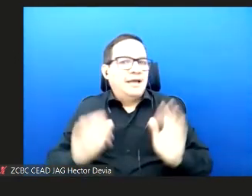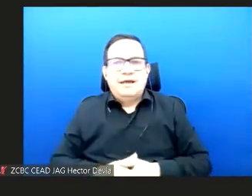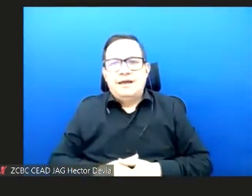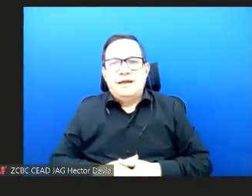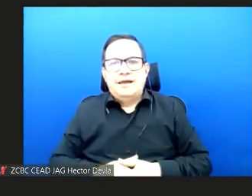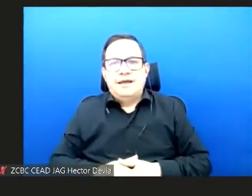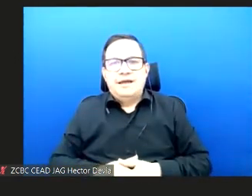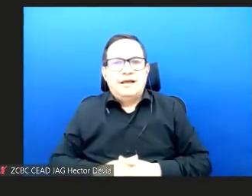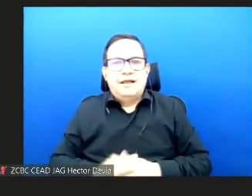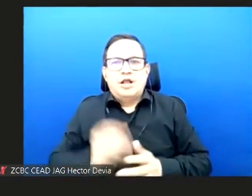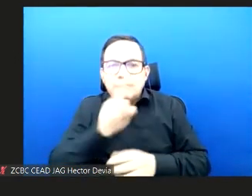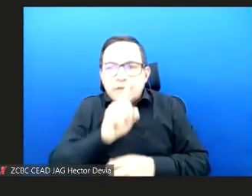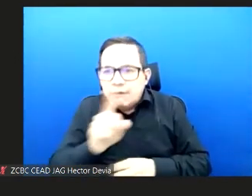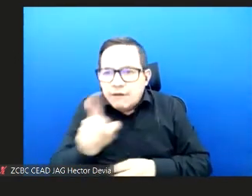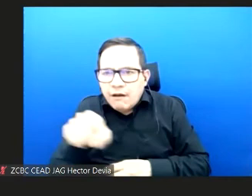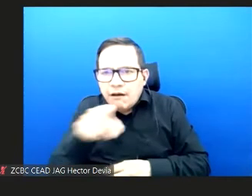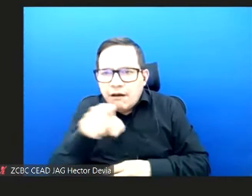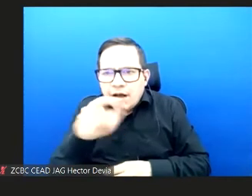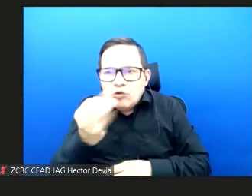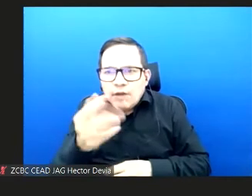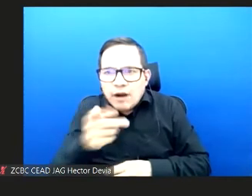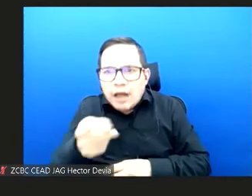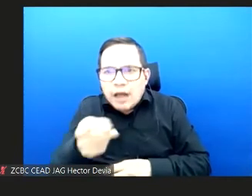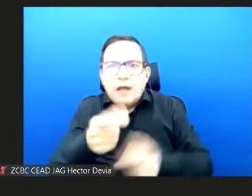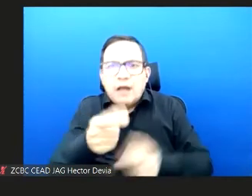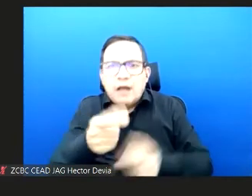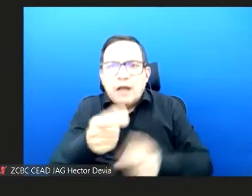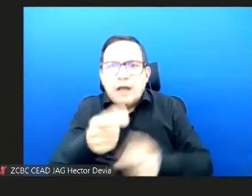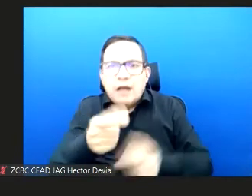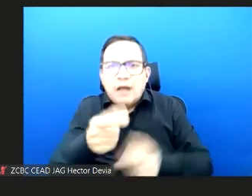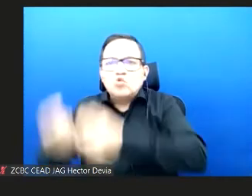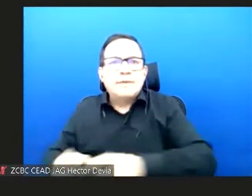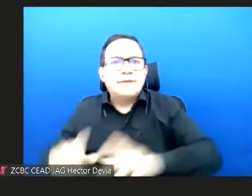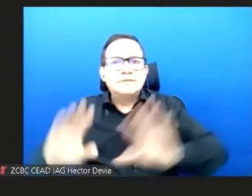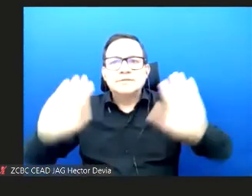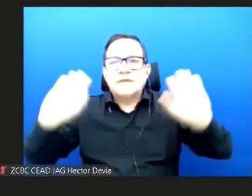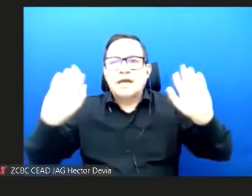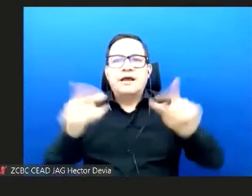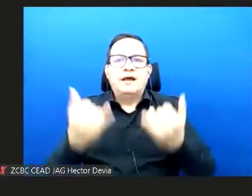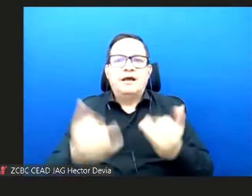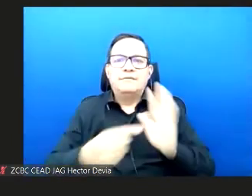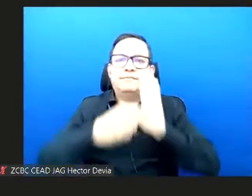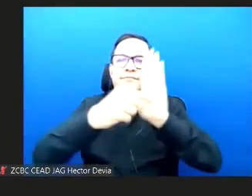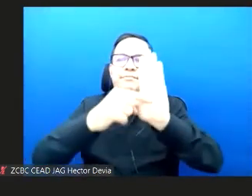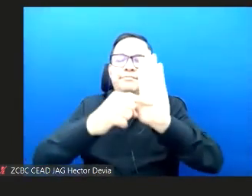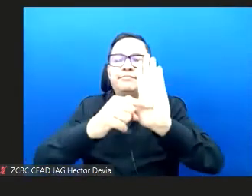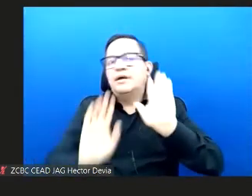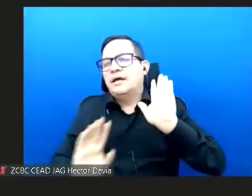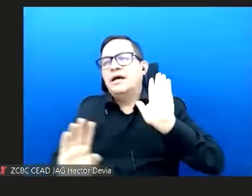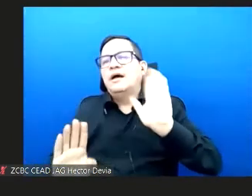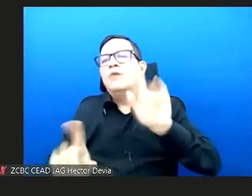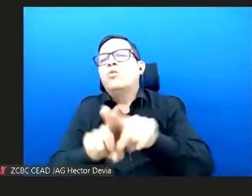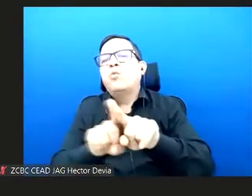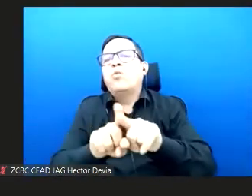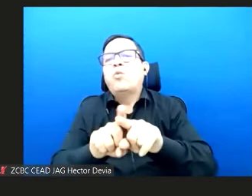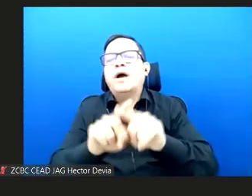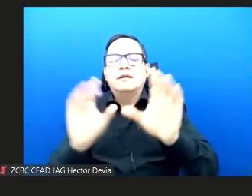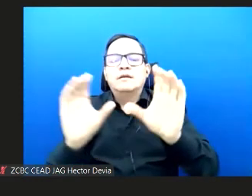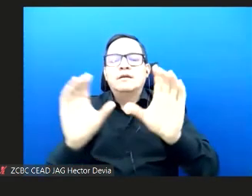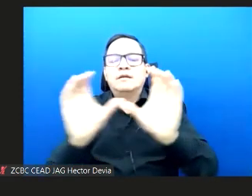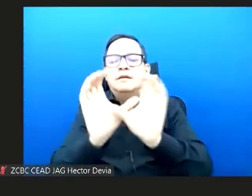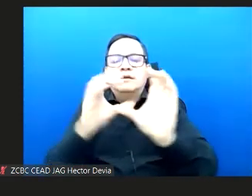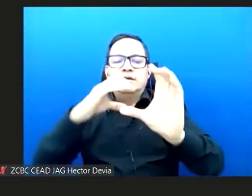esa operación? ¿No? Porque hasta ahora hemos visto simplemente cómo lo graficamos en el diagrama de Venn y cómo operamos eso en